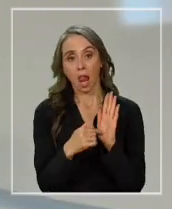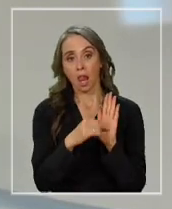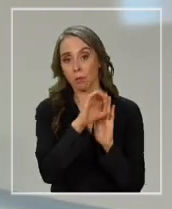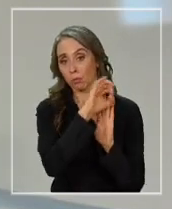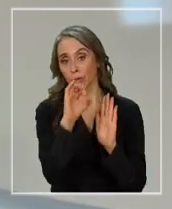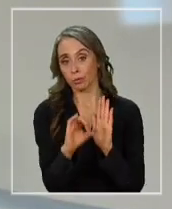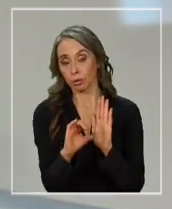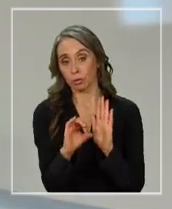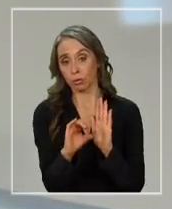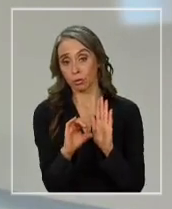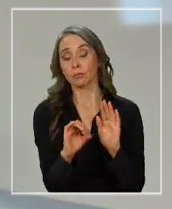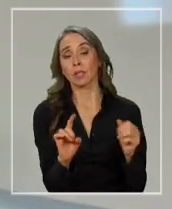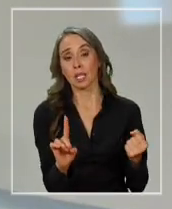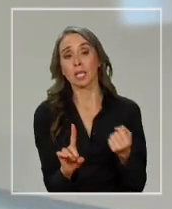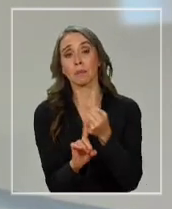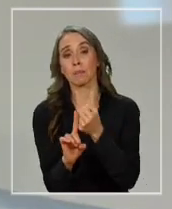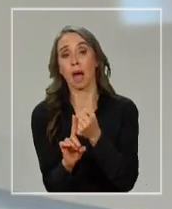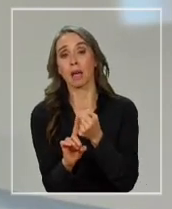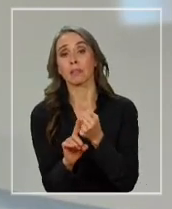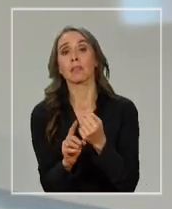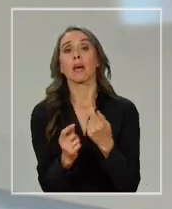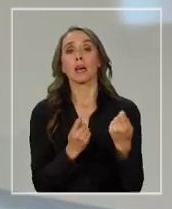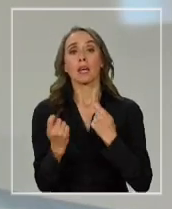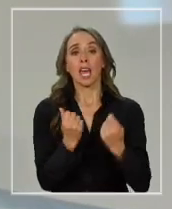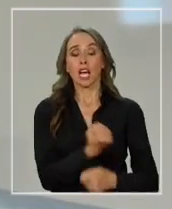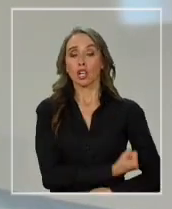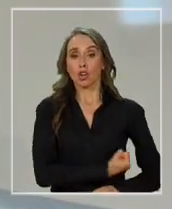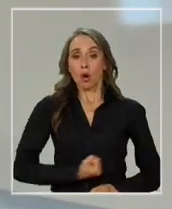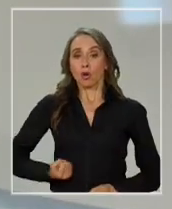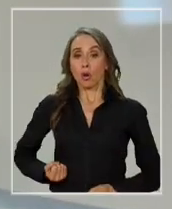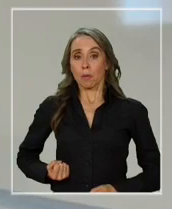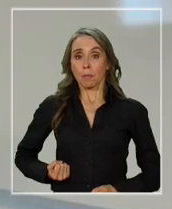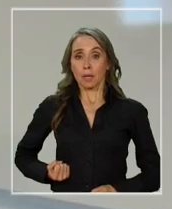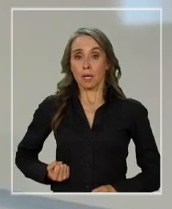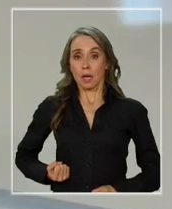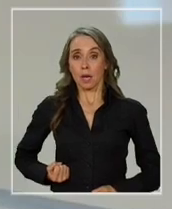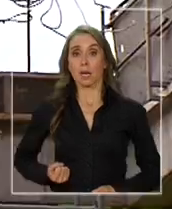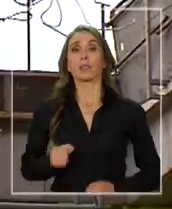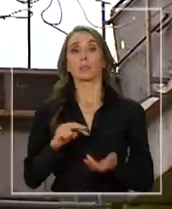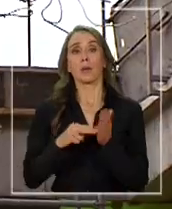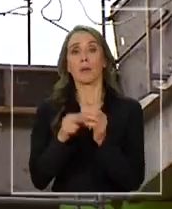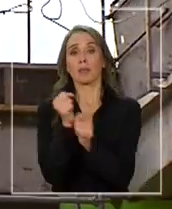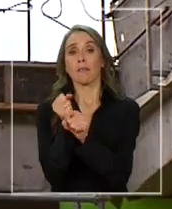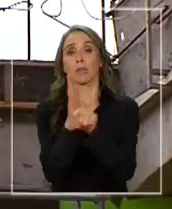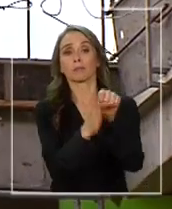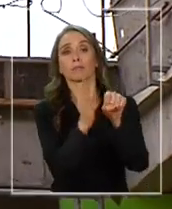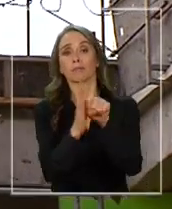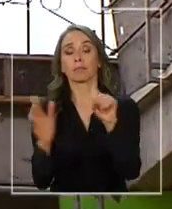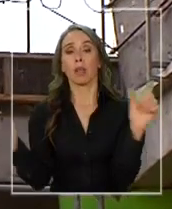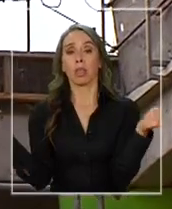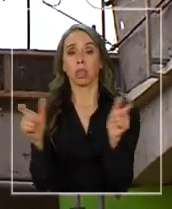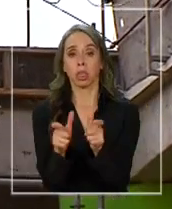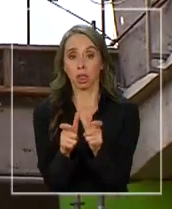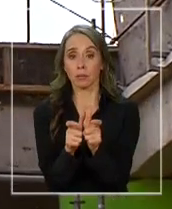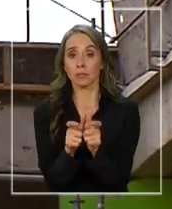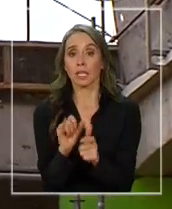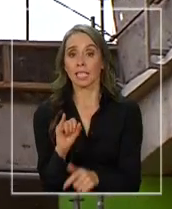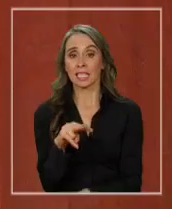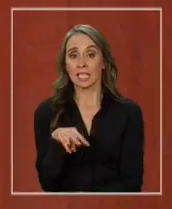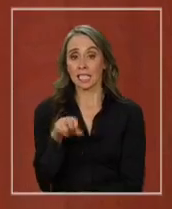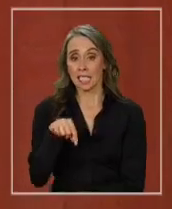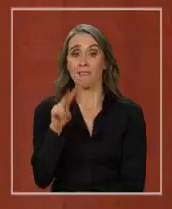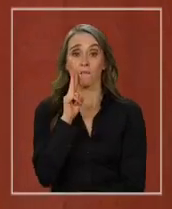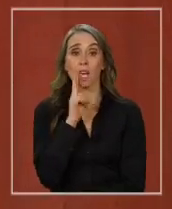el impacto que está teniendo la recesión técnica sobre el mercado laboral. Este viernes, el Instituto Nacional de